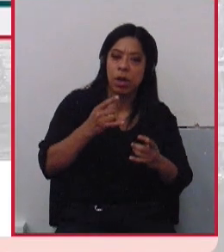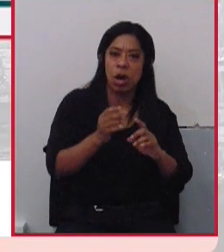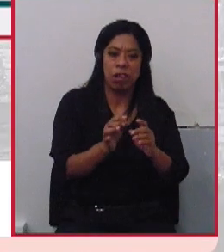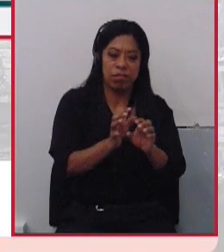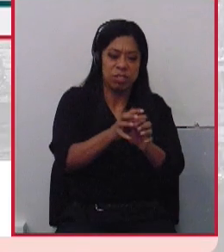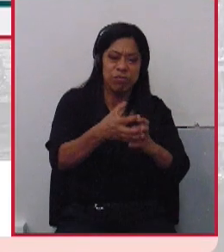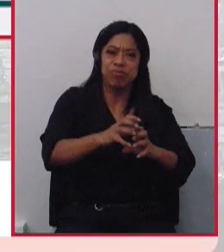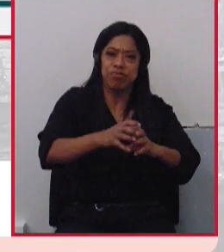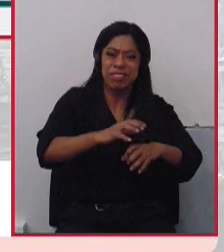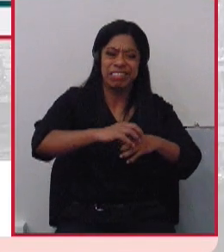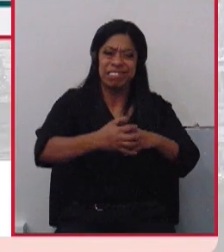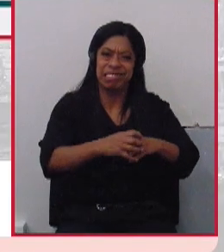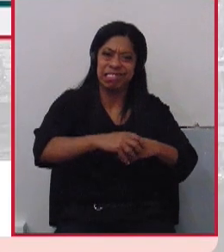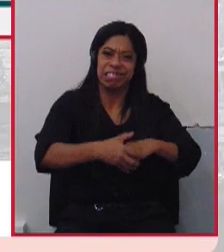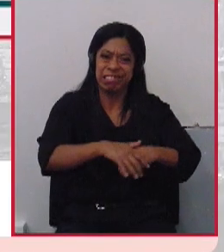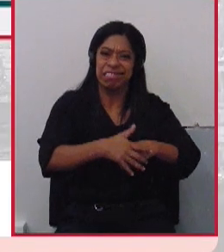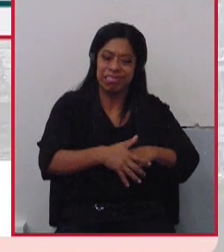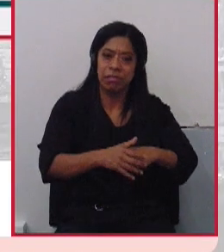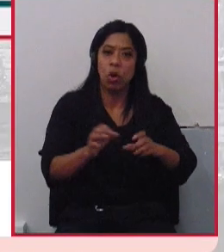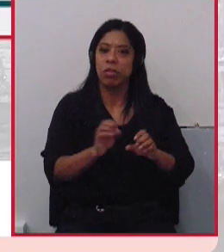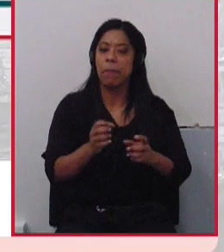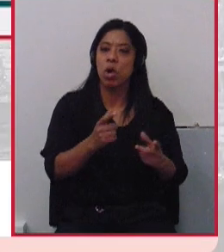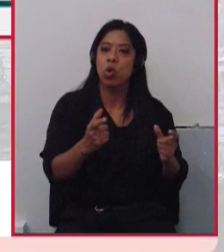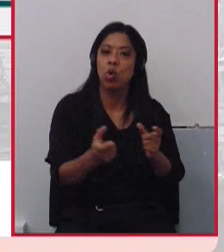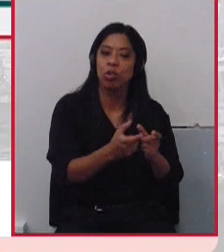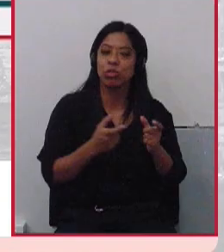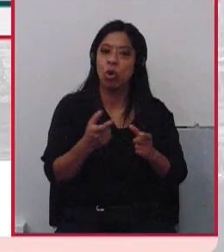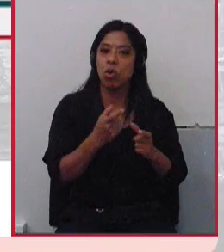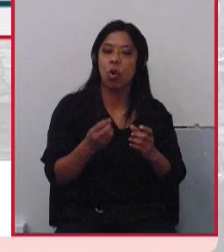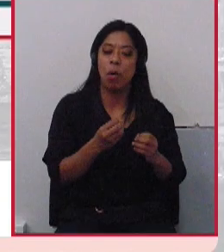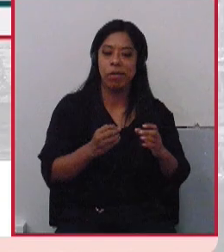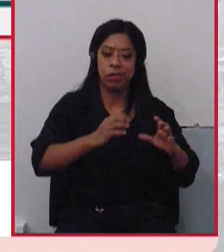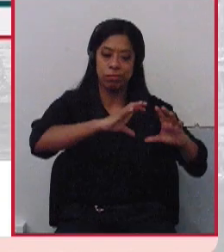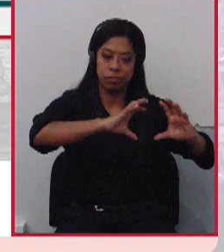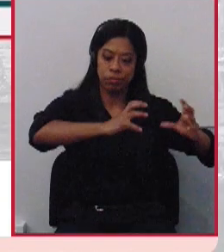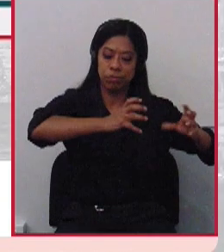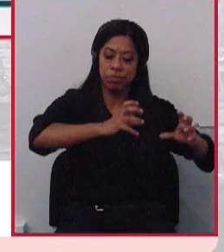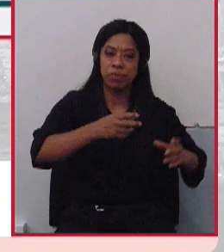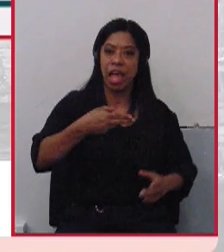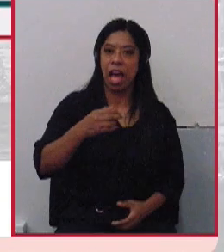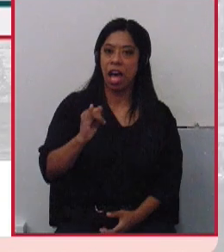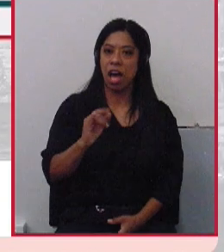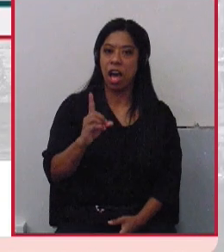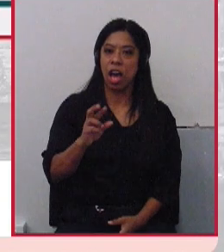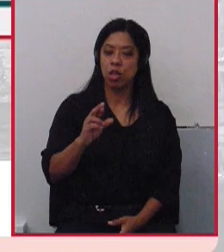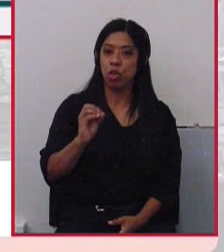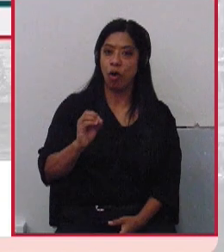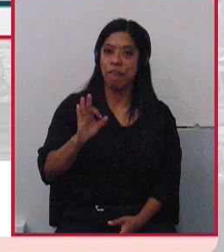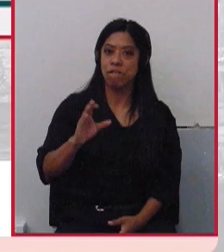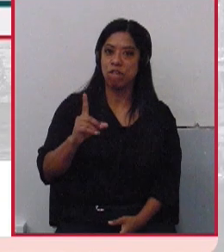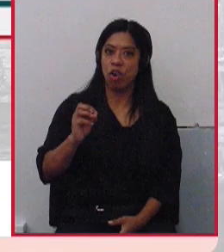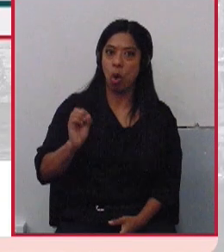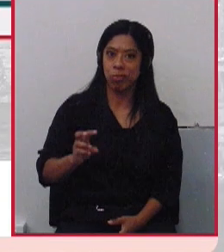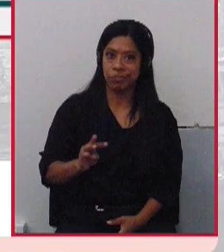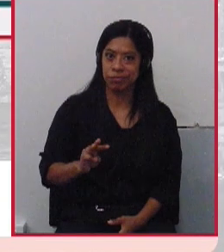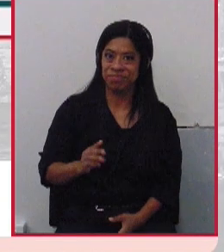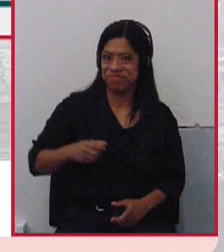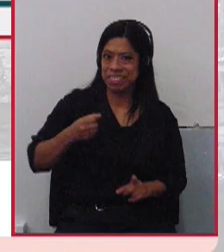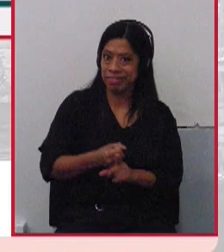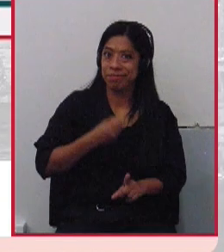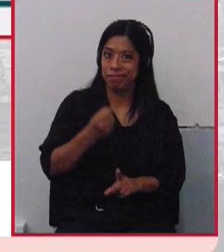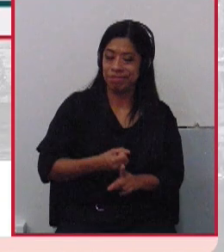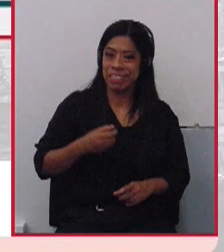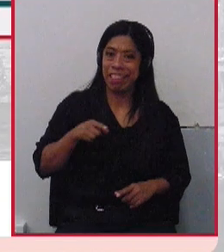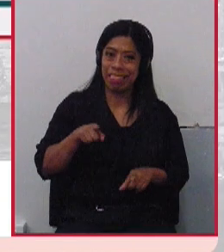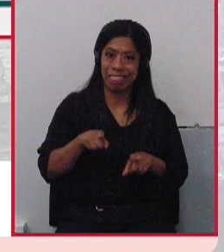válvulas y a su vez también cómo controlas la descarga del hydroflow. Entonces, esos son otros retos que hemos tenido.